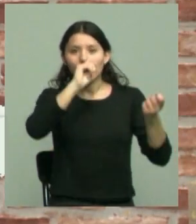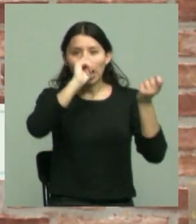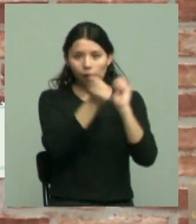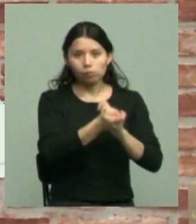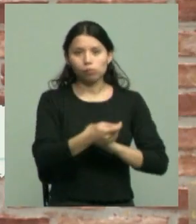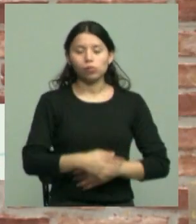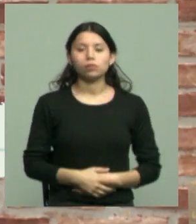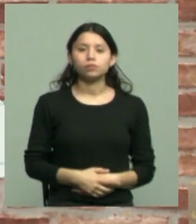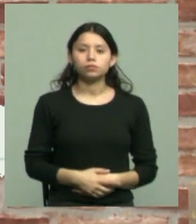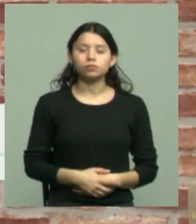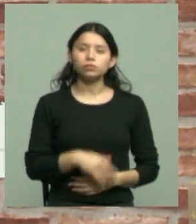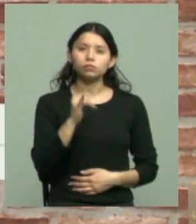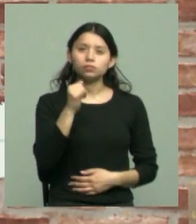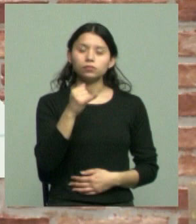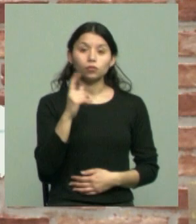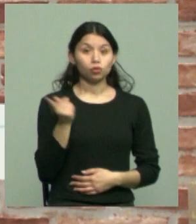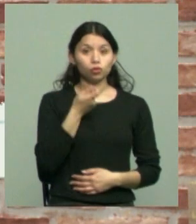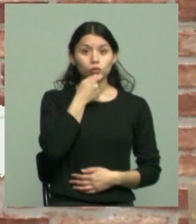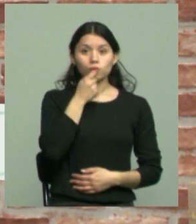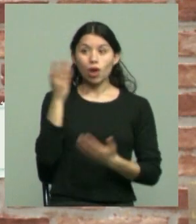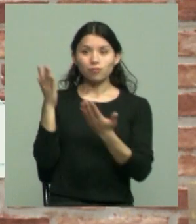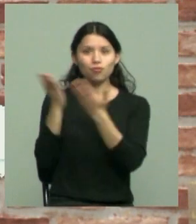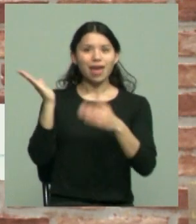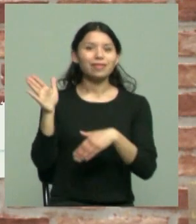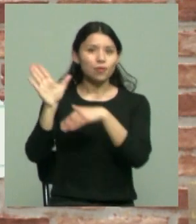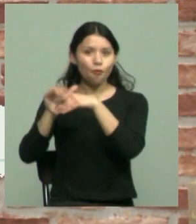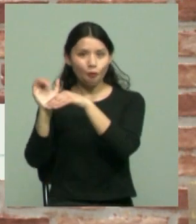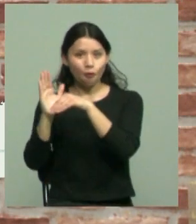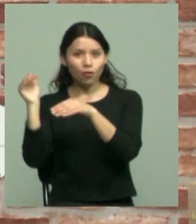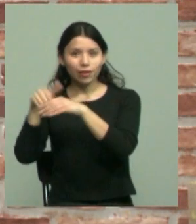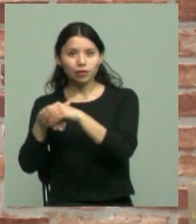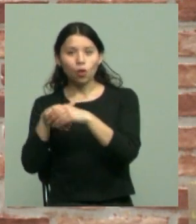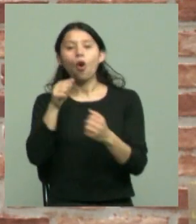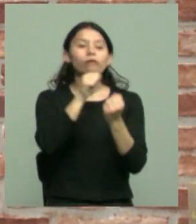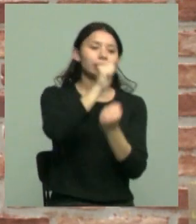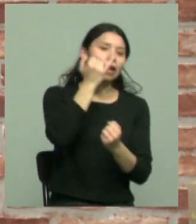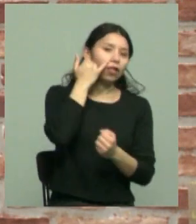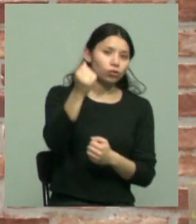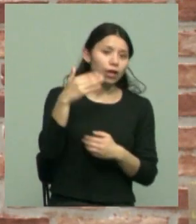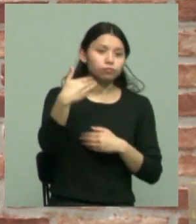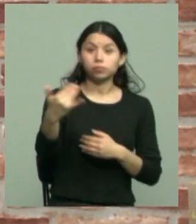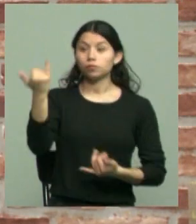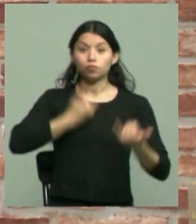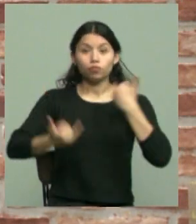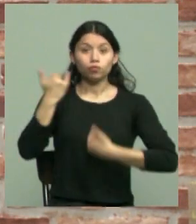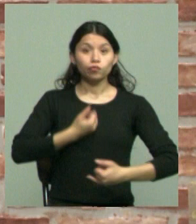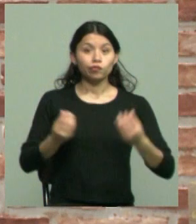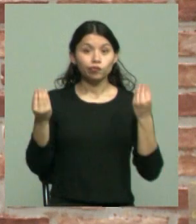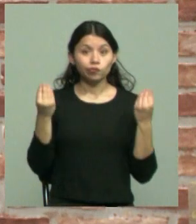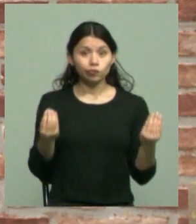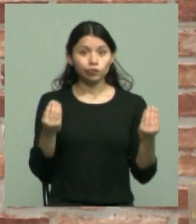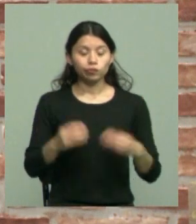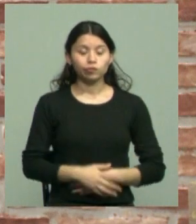estudiantes de la Universidad Nacional de Cuyo, incluso aquellos que ya se han recibido o están avanzados en la carrera, que hablan mucho, Emilio, de esto de